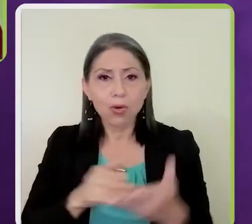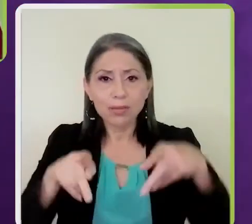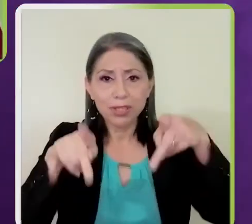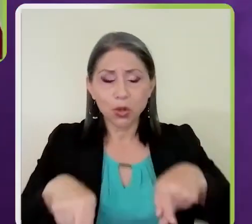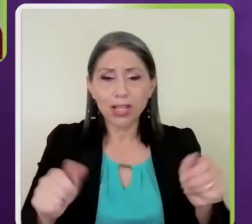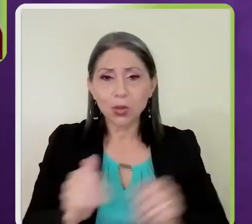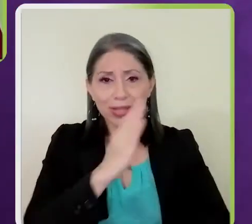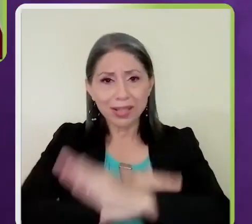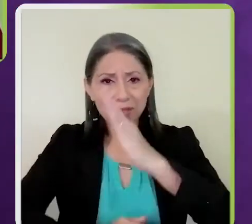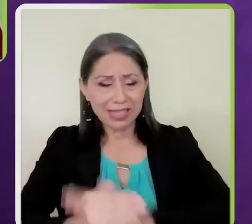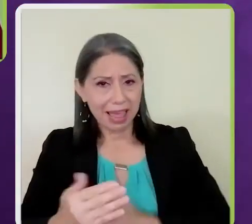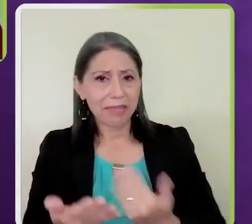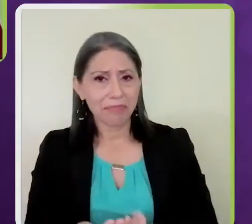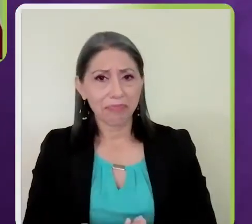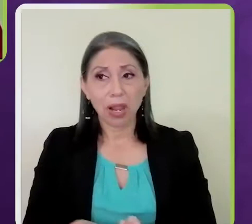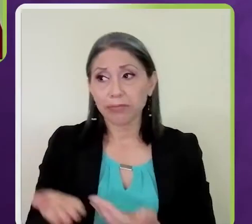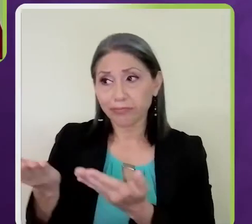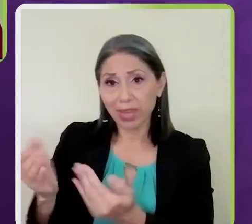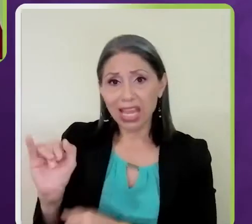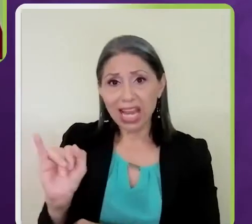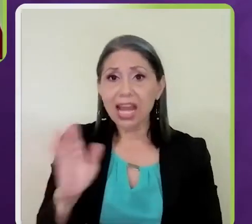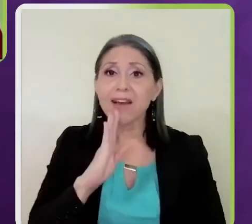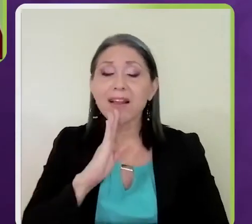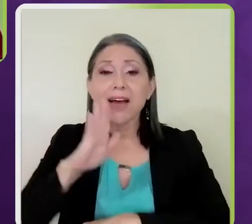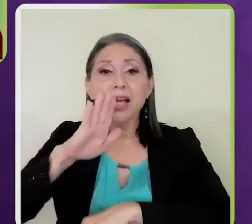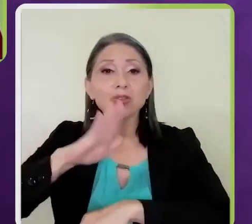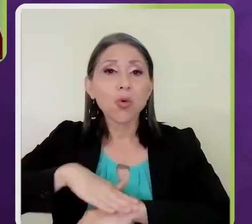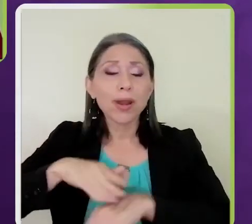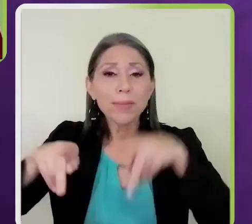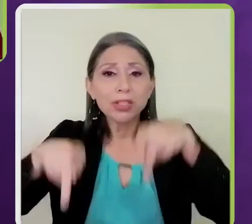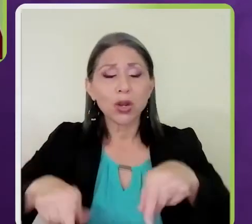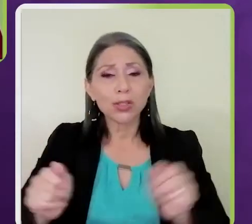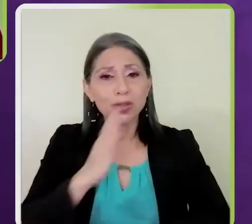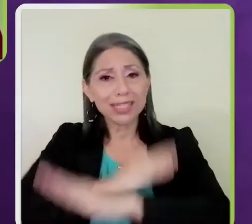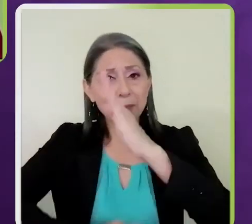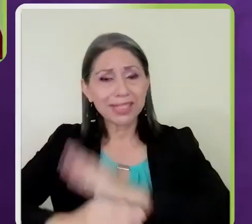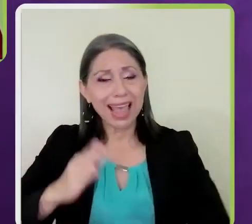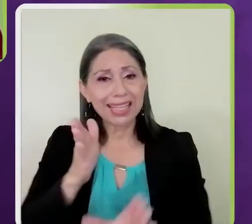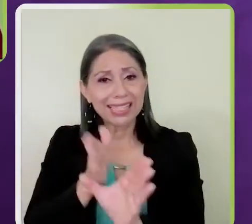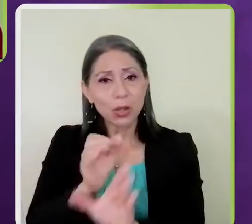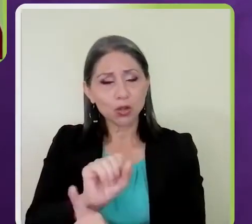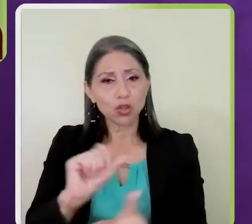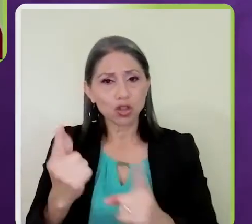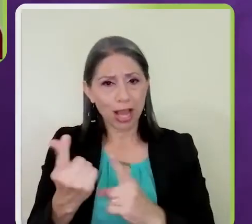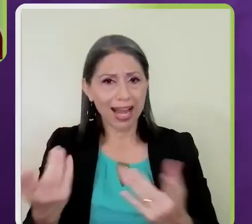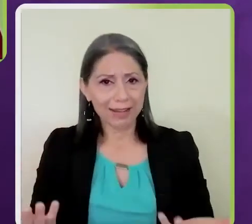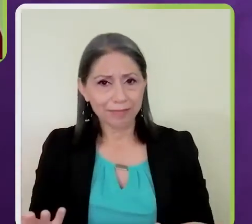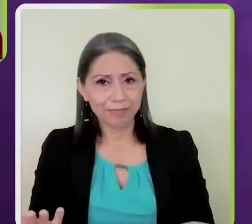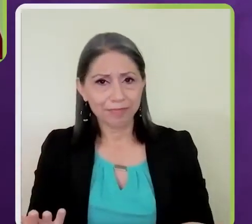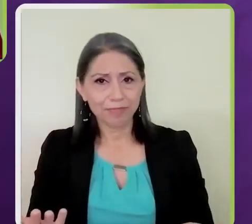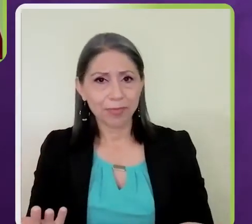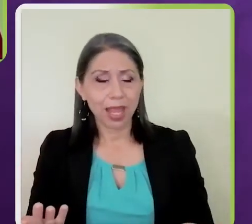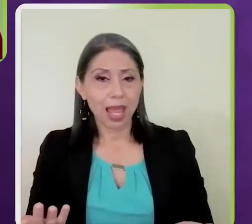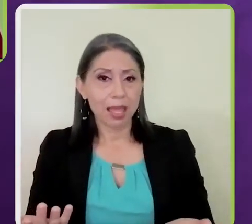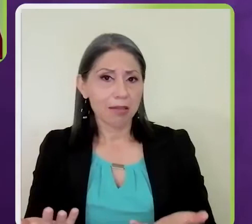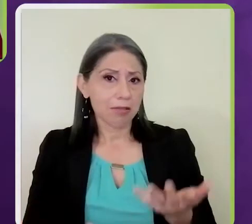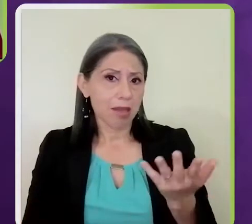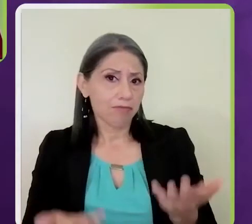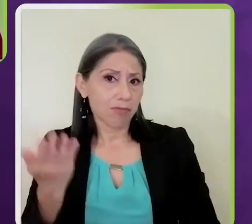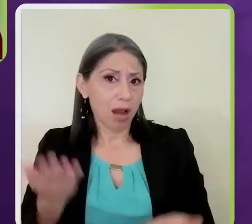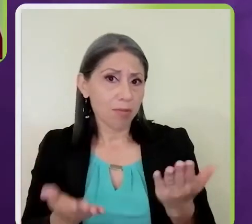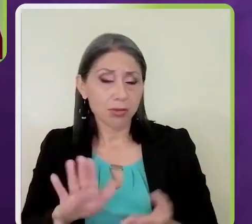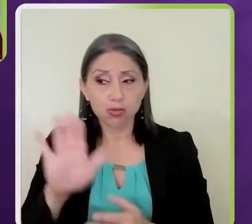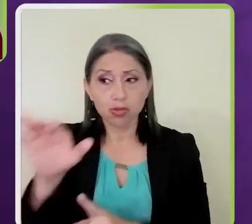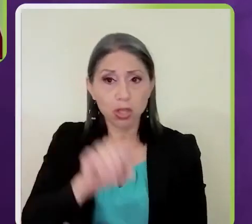discapacidad específicas, ¿verdad? Mencionaba Iliana a la población con discapacidad psicosocial, que podían sentir,